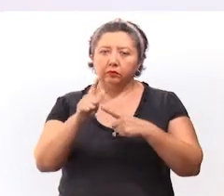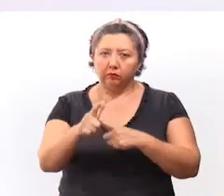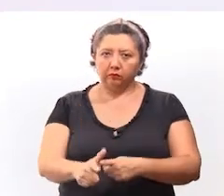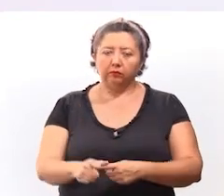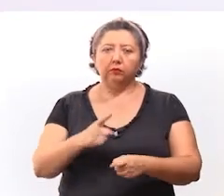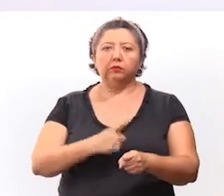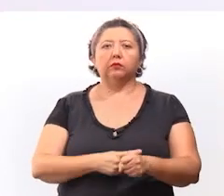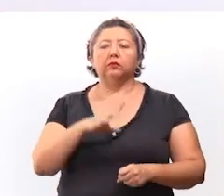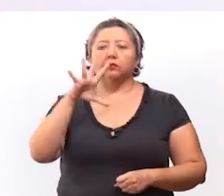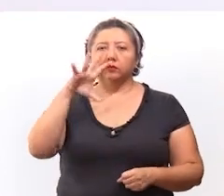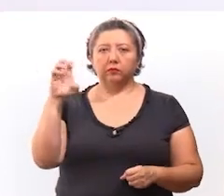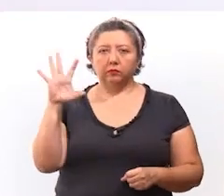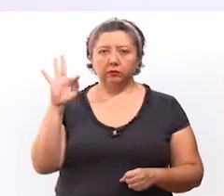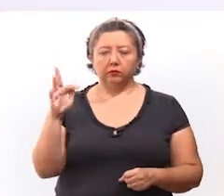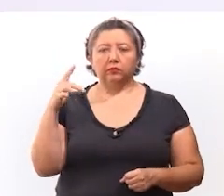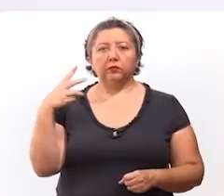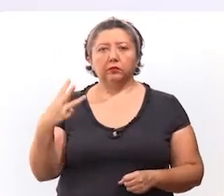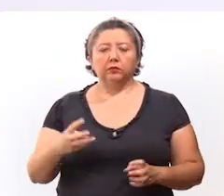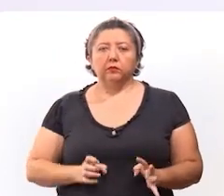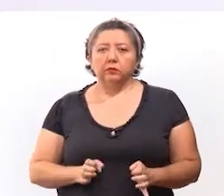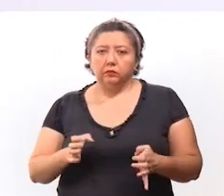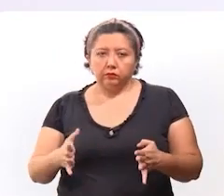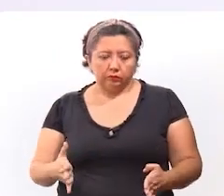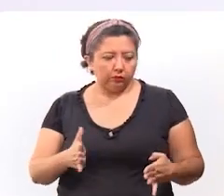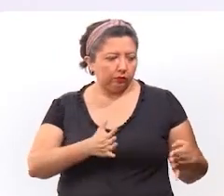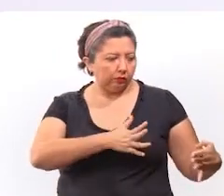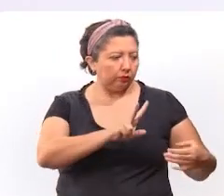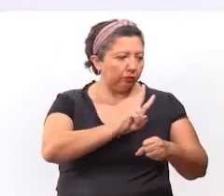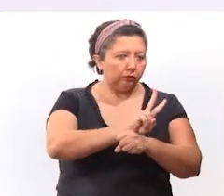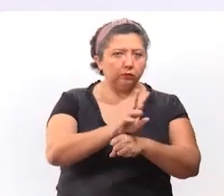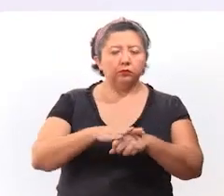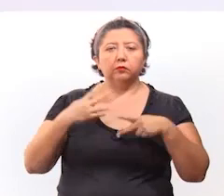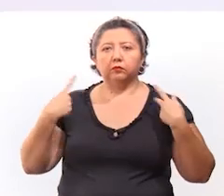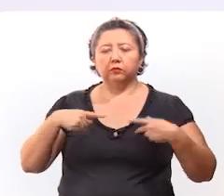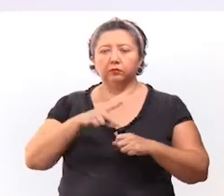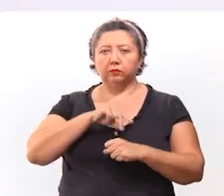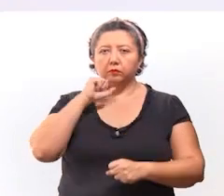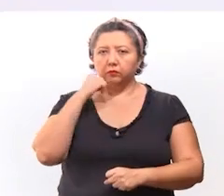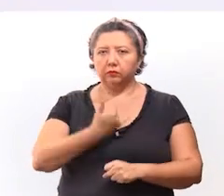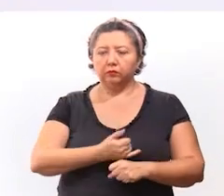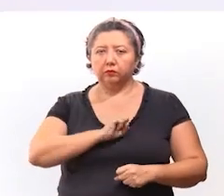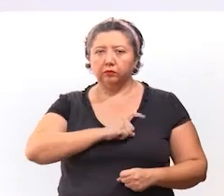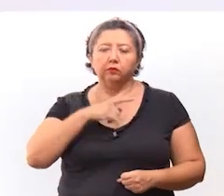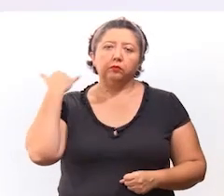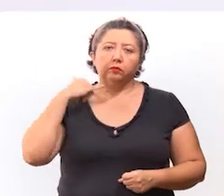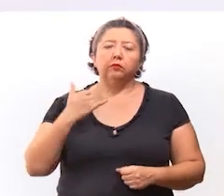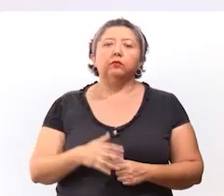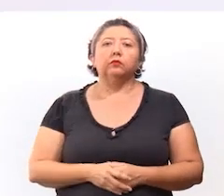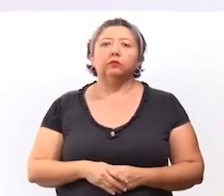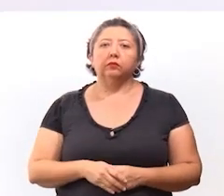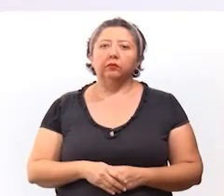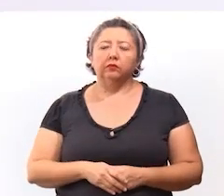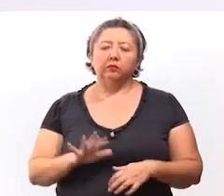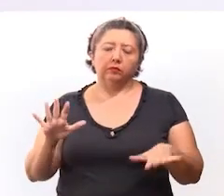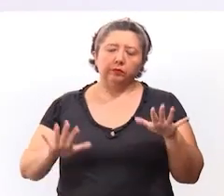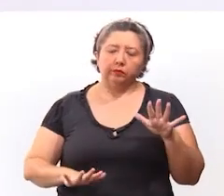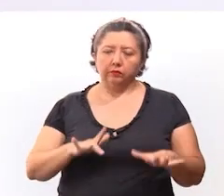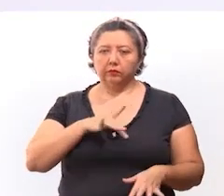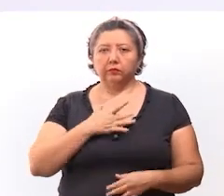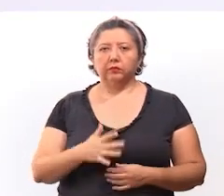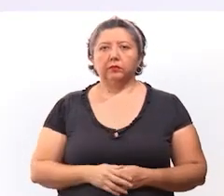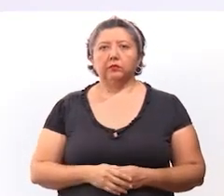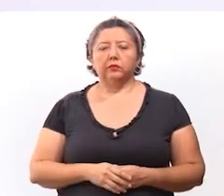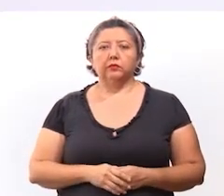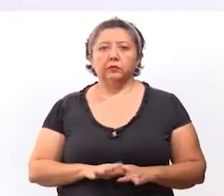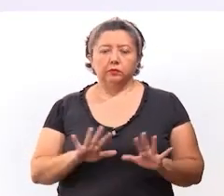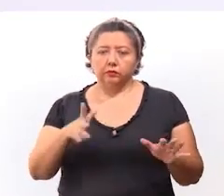los casos activos, 543 están estables, aislados, monitoreados por personal médico de los servicios de salud de Yucatán. Presentan